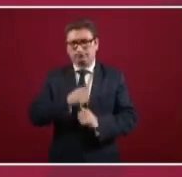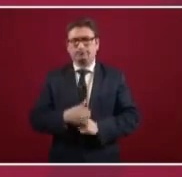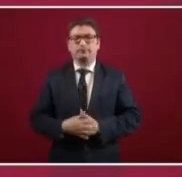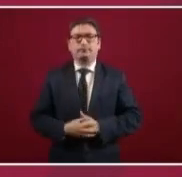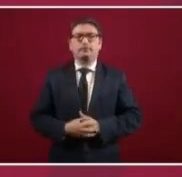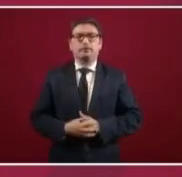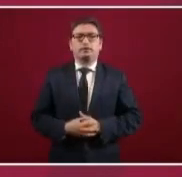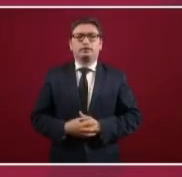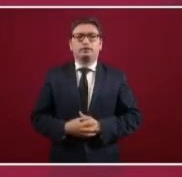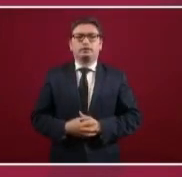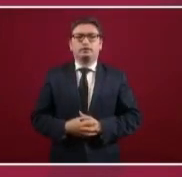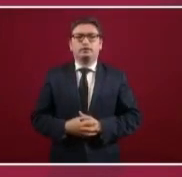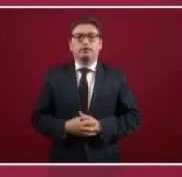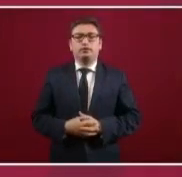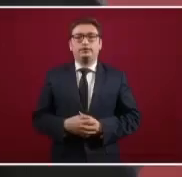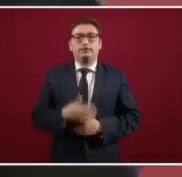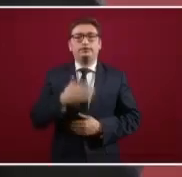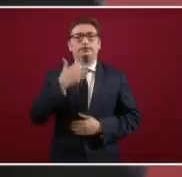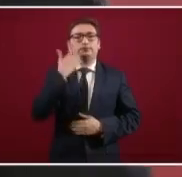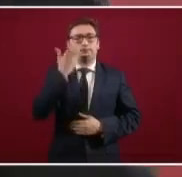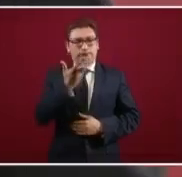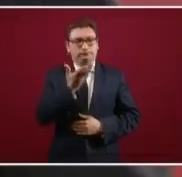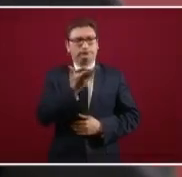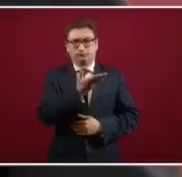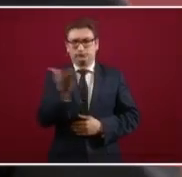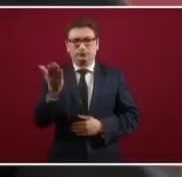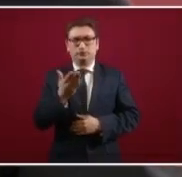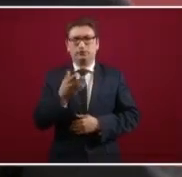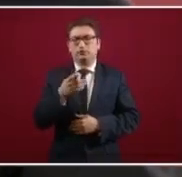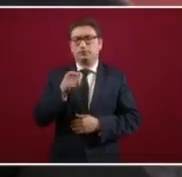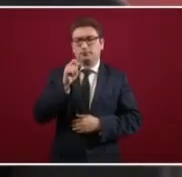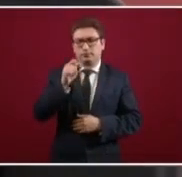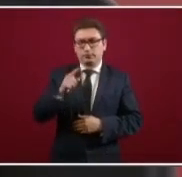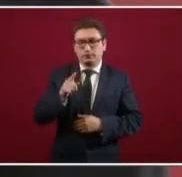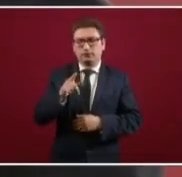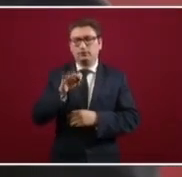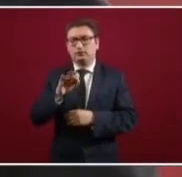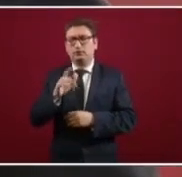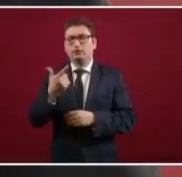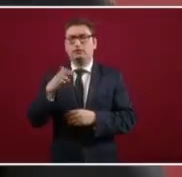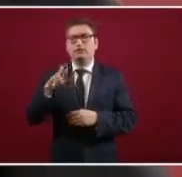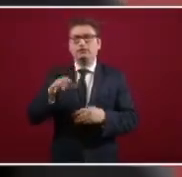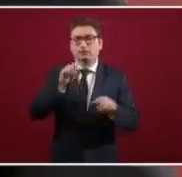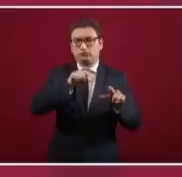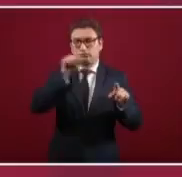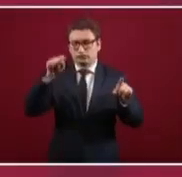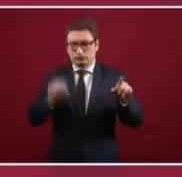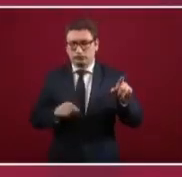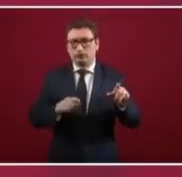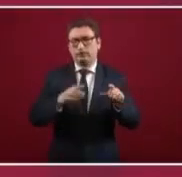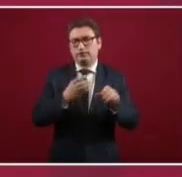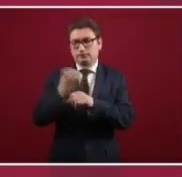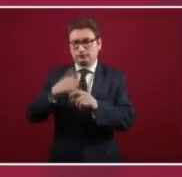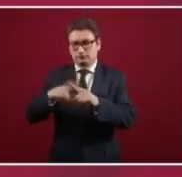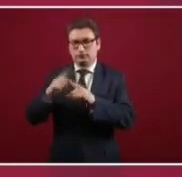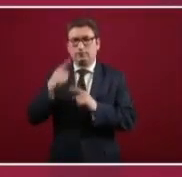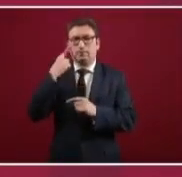y vamos a invitar respetuosamente a las fiscalías para